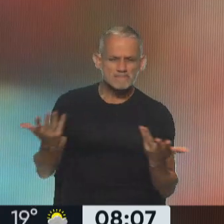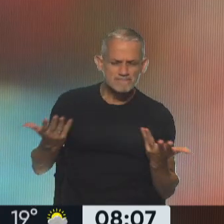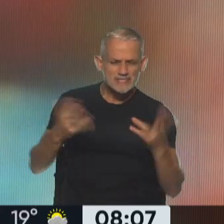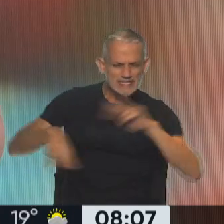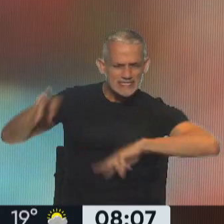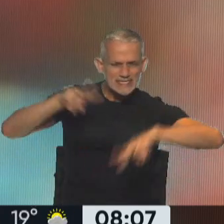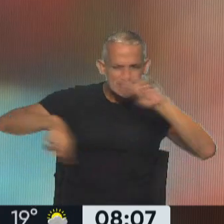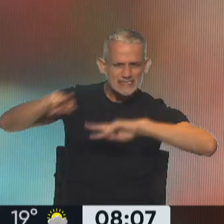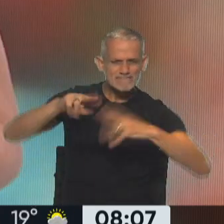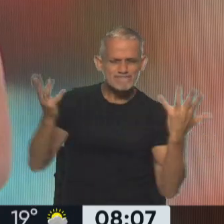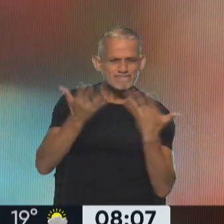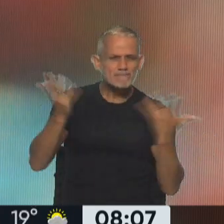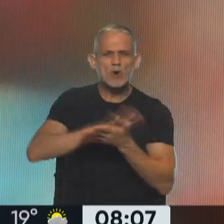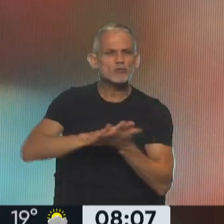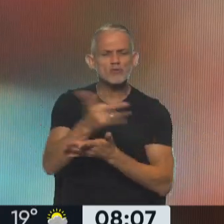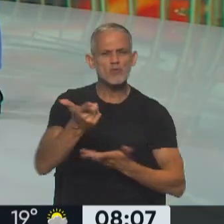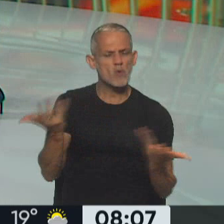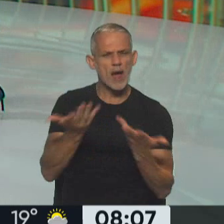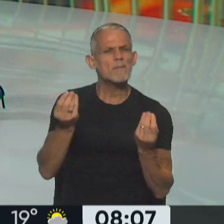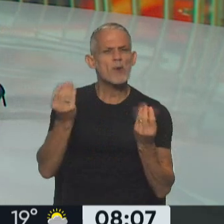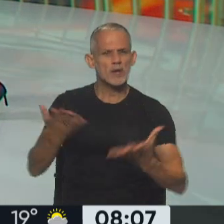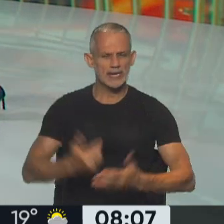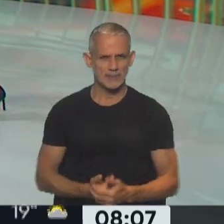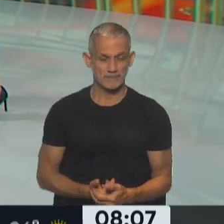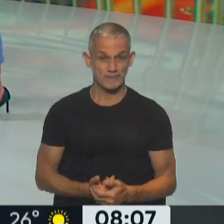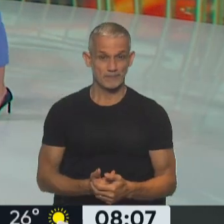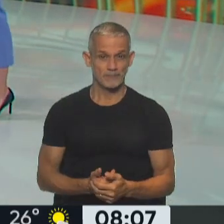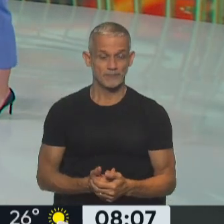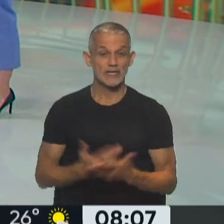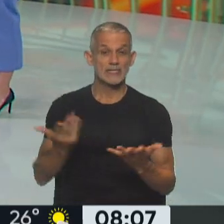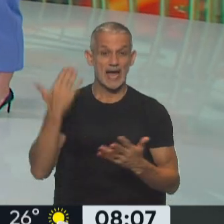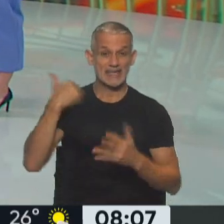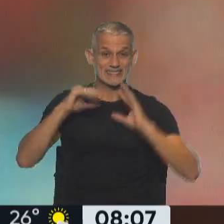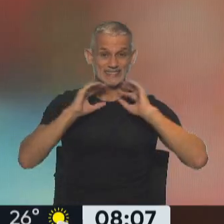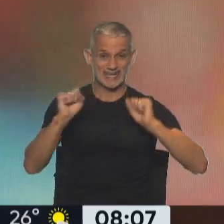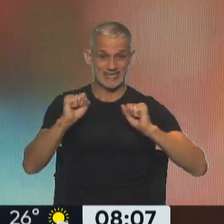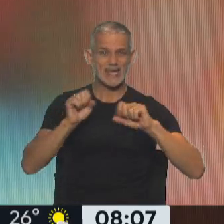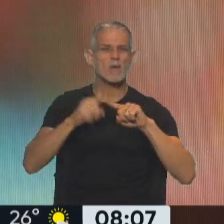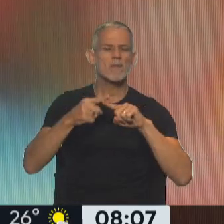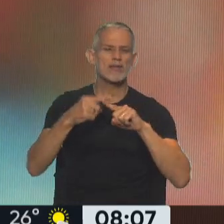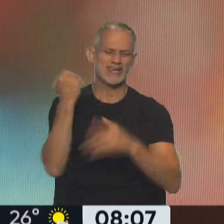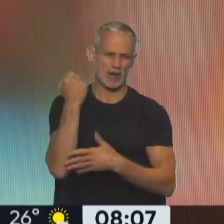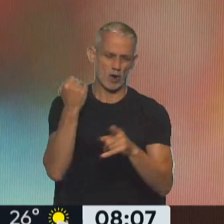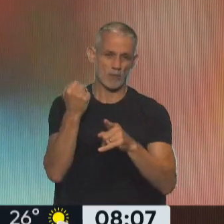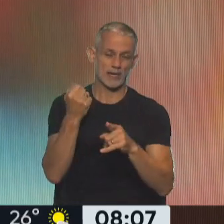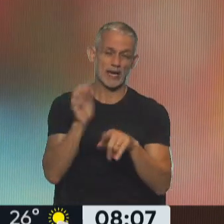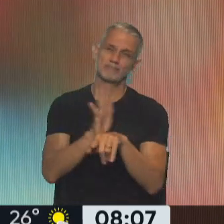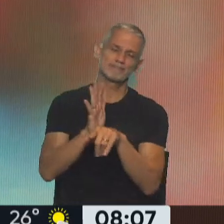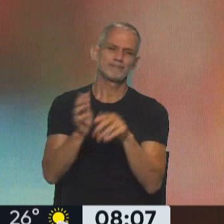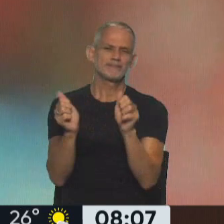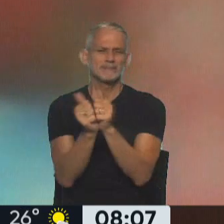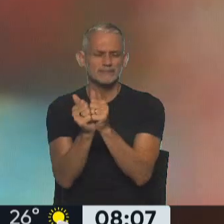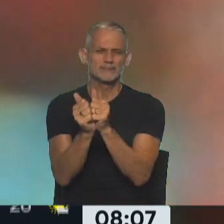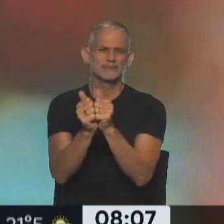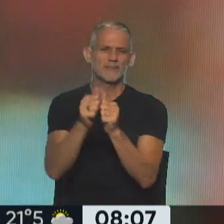agujero al mate? Es un poco. Porque, exacto. A ver, ayer el secretario de Política Económica, la mano derecha de Sergio Massa,